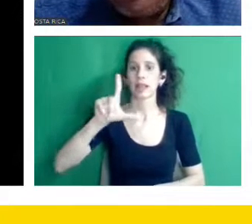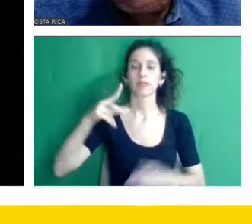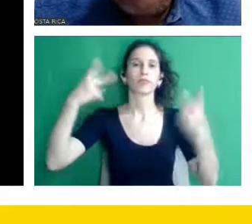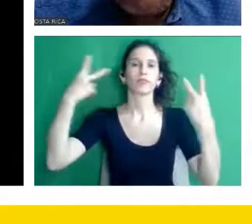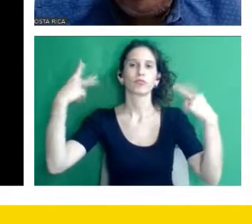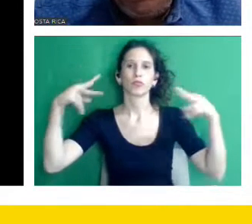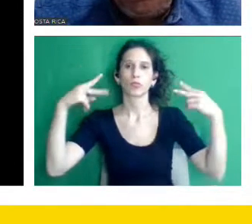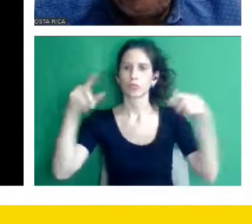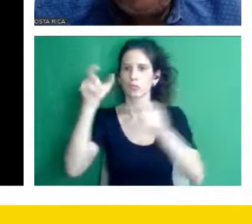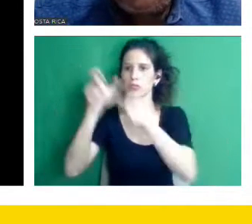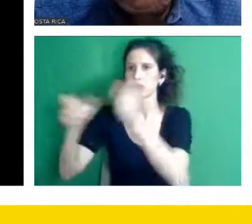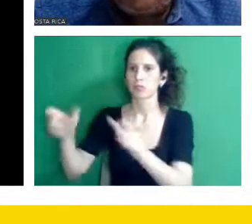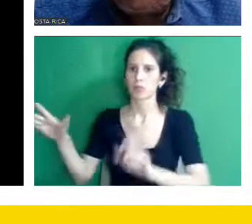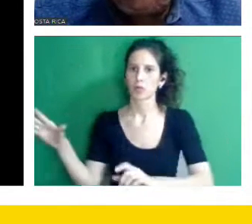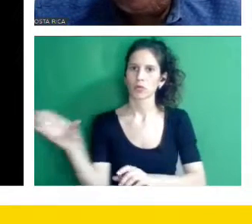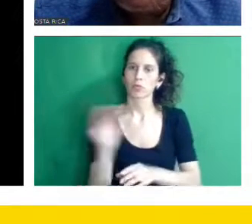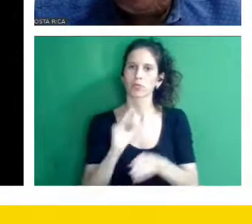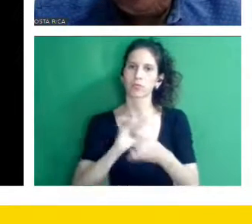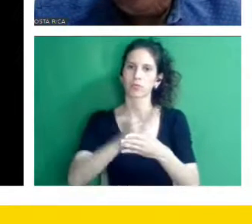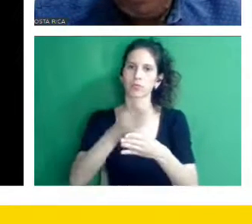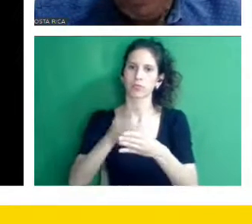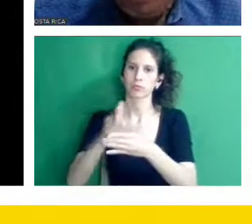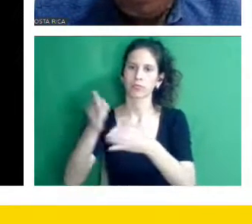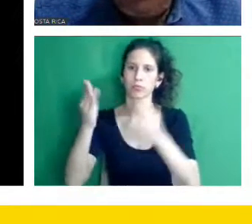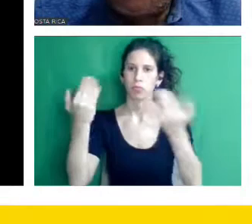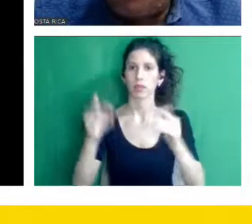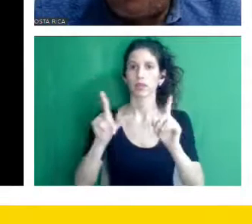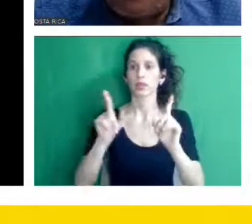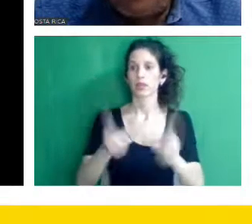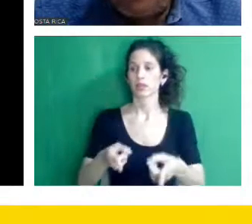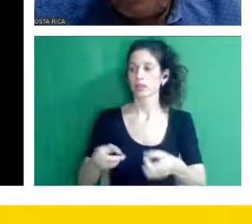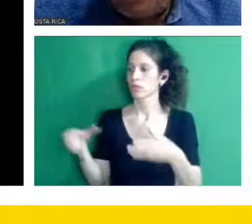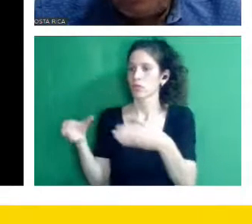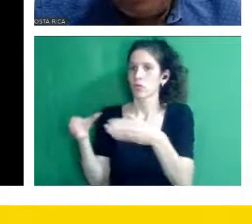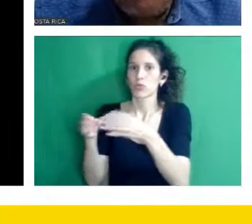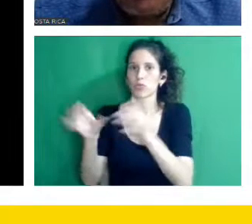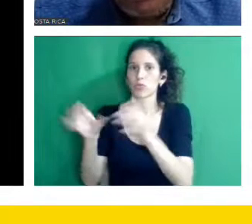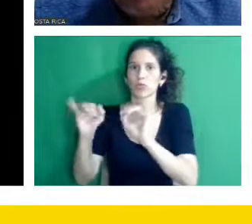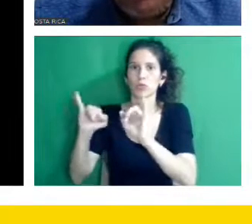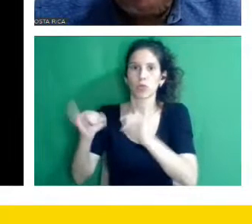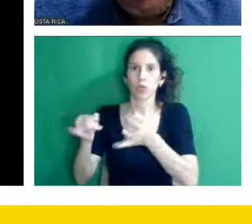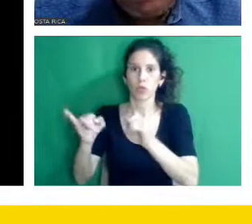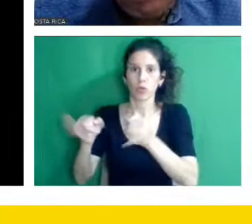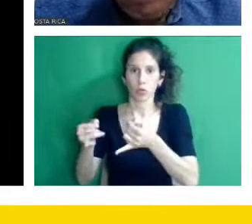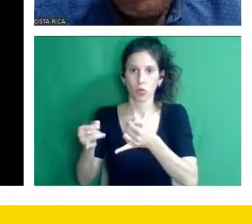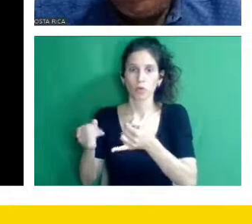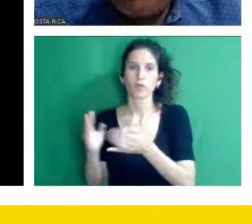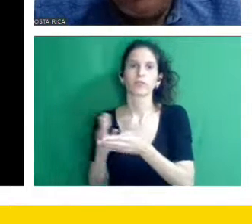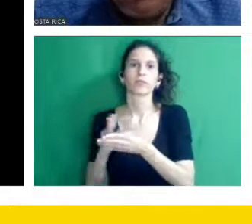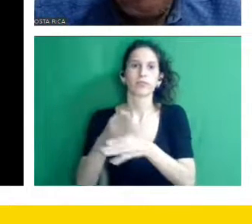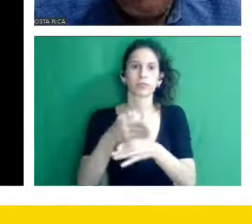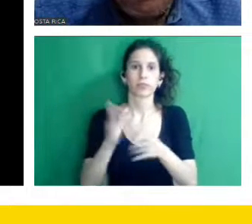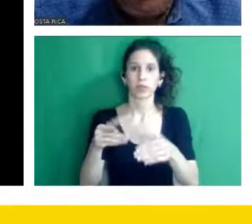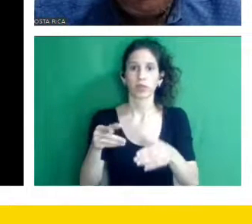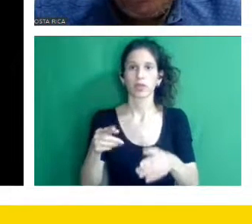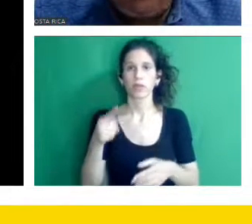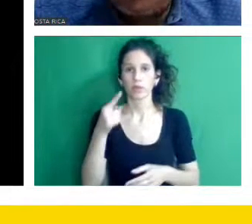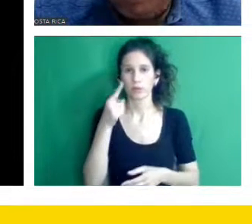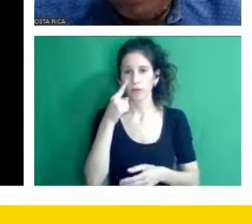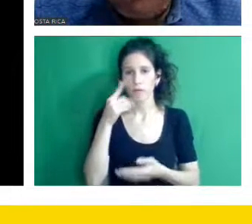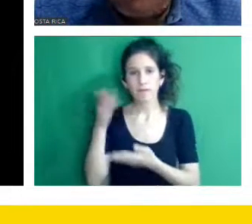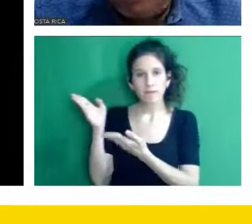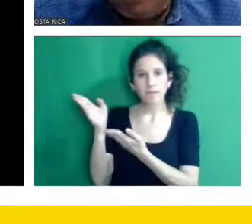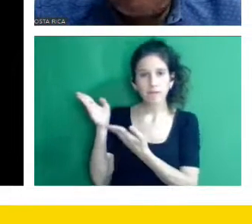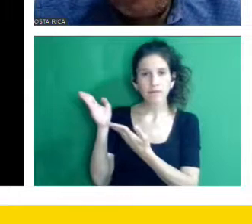pequeña empresa para jóvenes de una comunidad. Tal como ustedes lo ven en la galería de fotografías, ¿verdad? Tenemos el mismo recurso